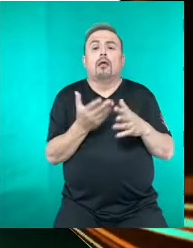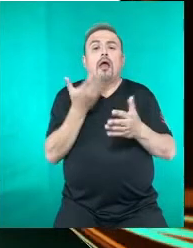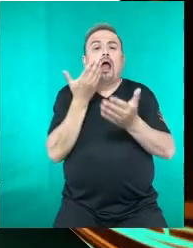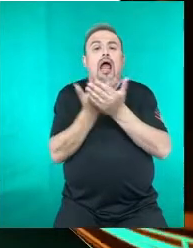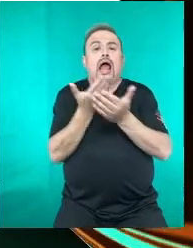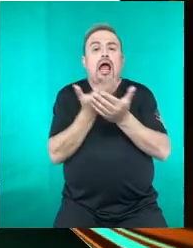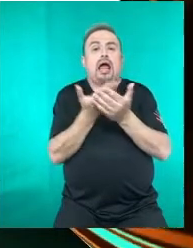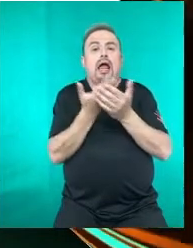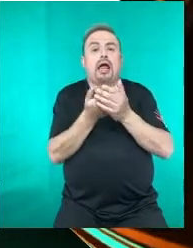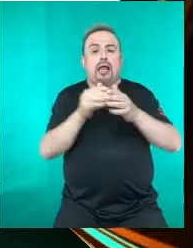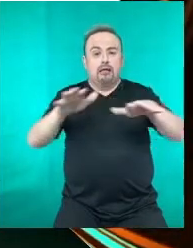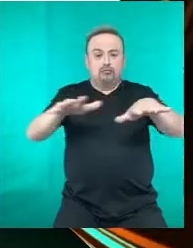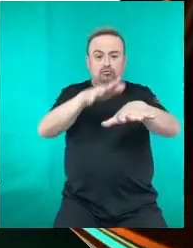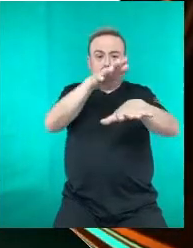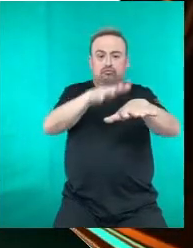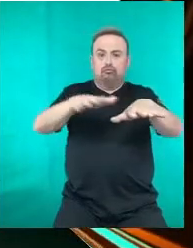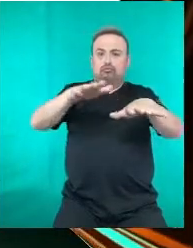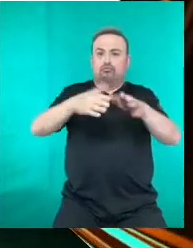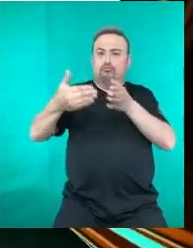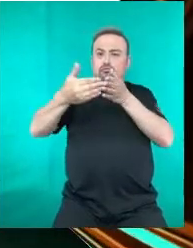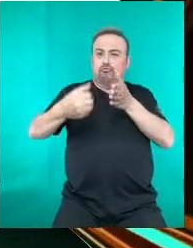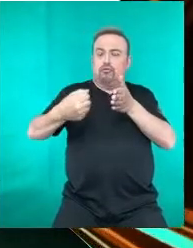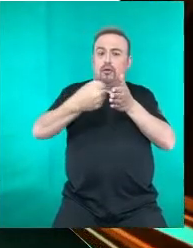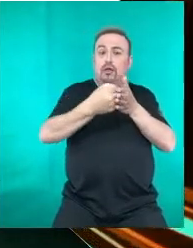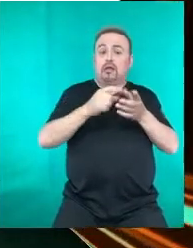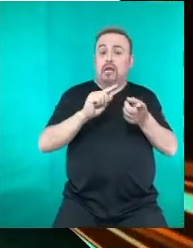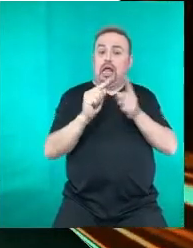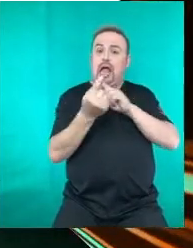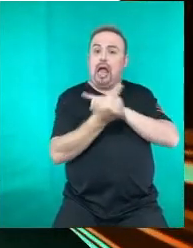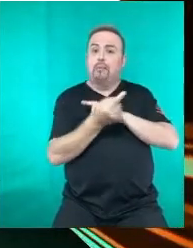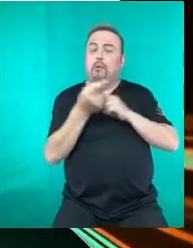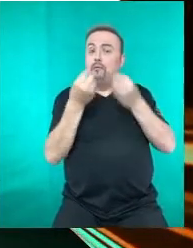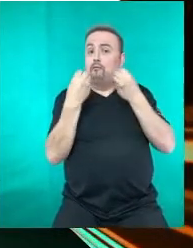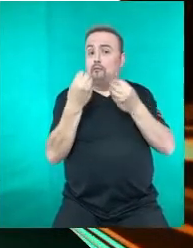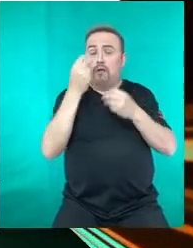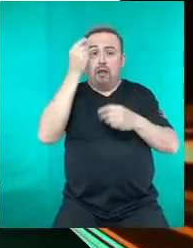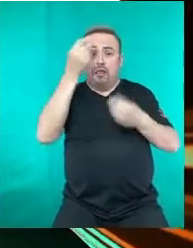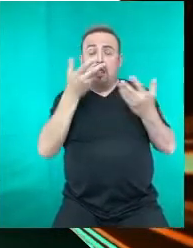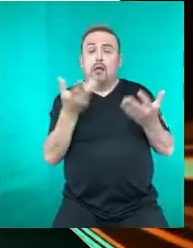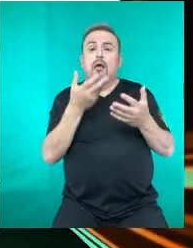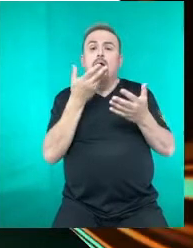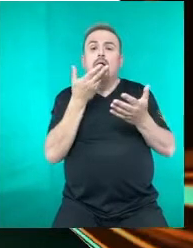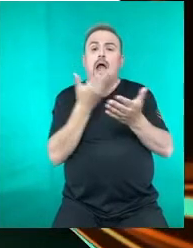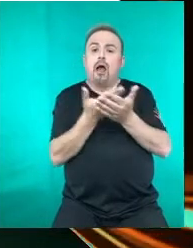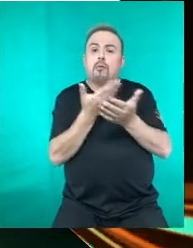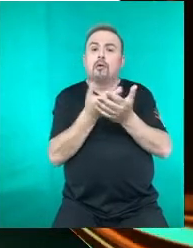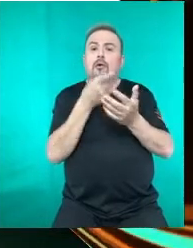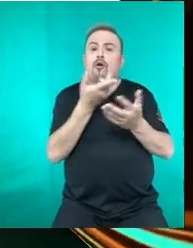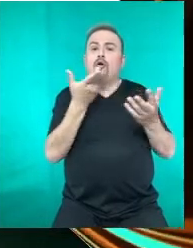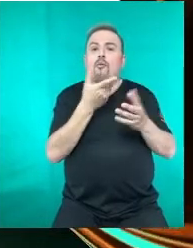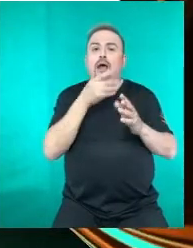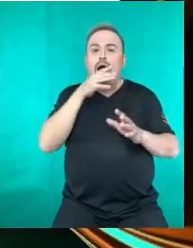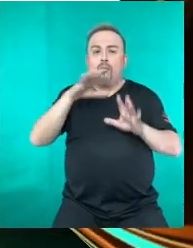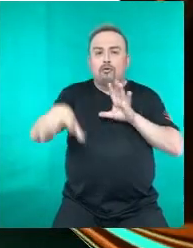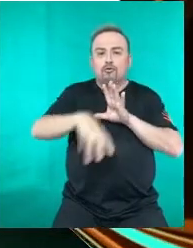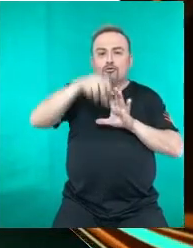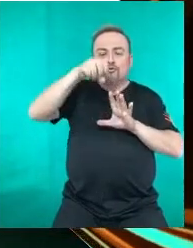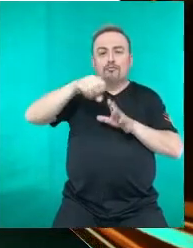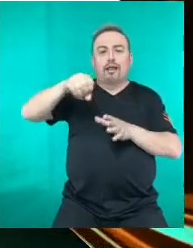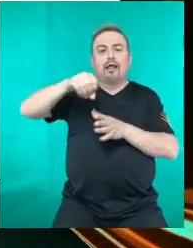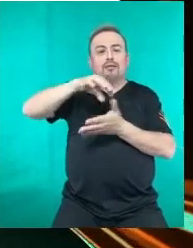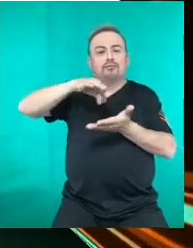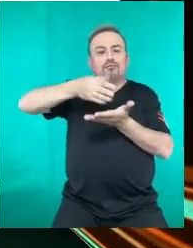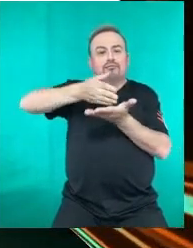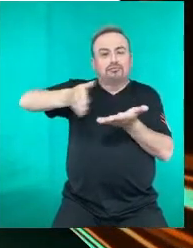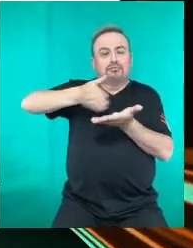muelles existentes que se quieren retransformar. Es una buena alternativa para utilizar como captación de agua de mar.